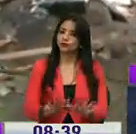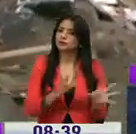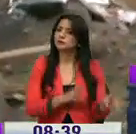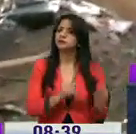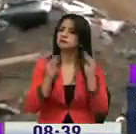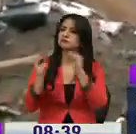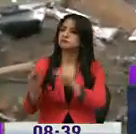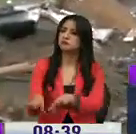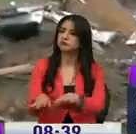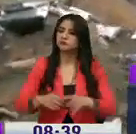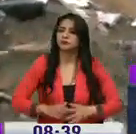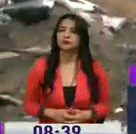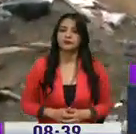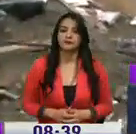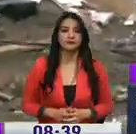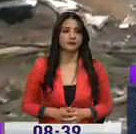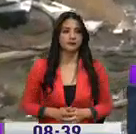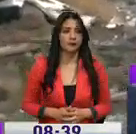salir luego de esta desgracia?